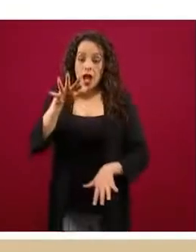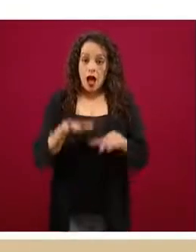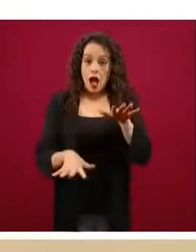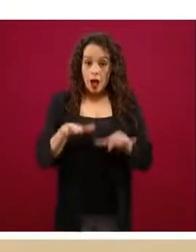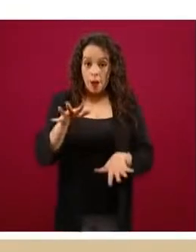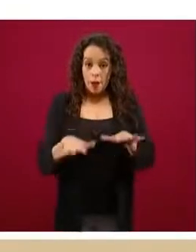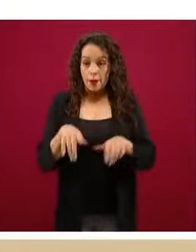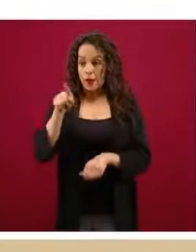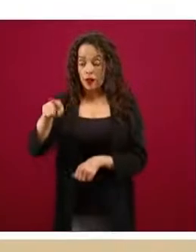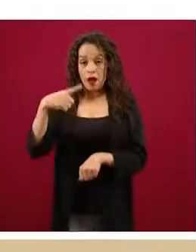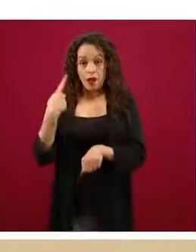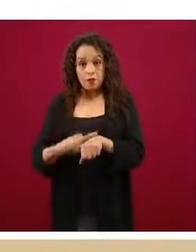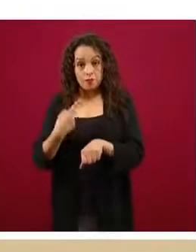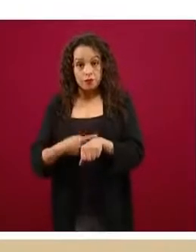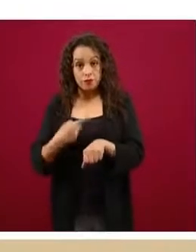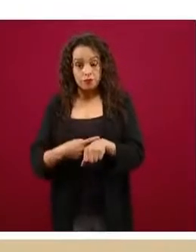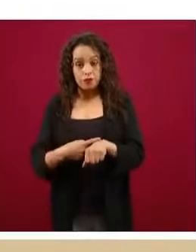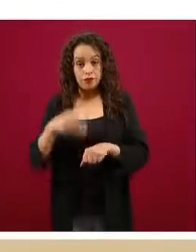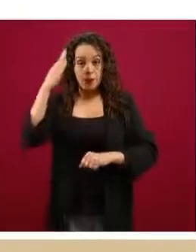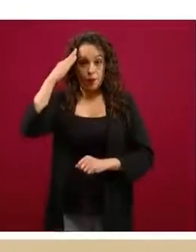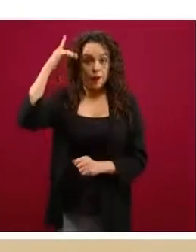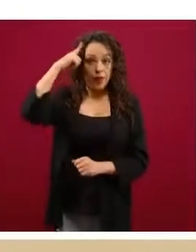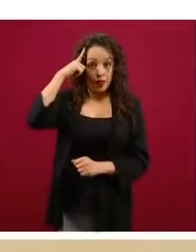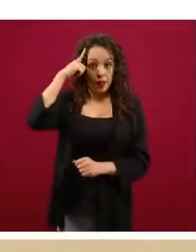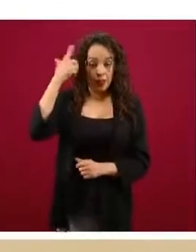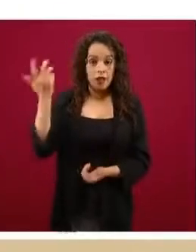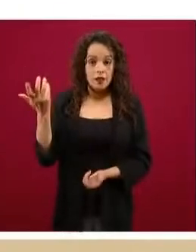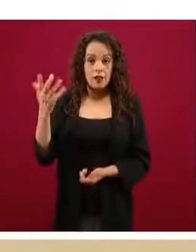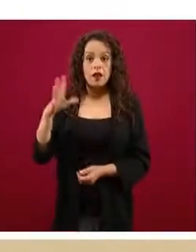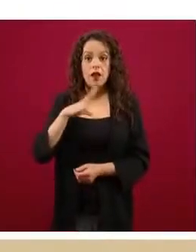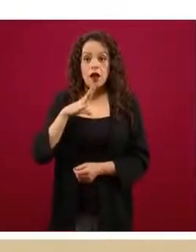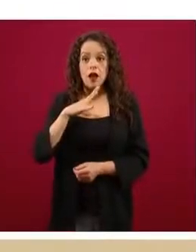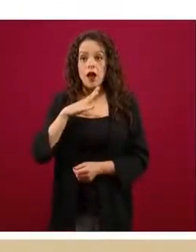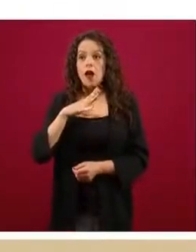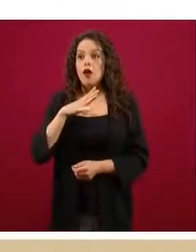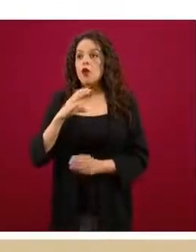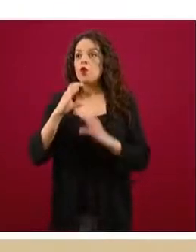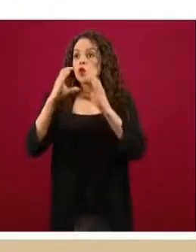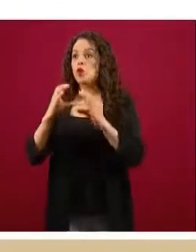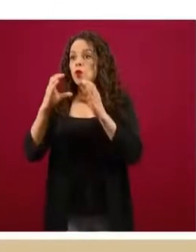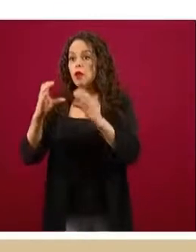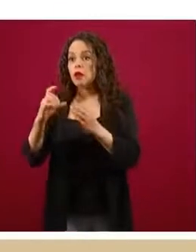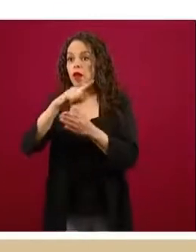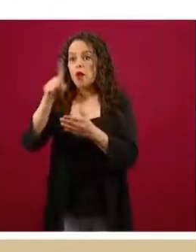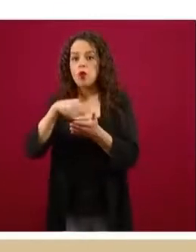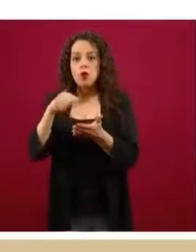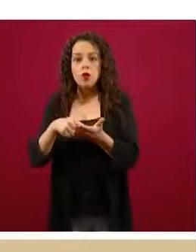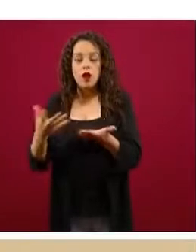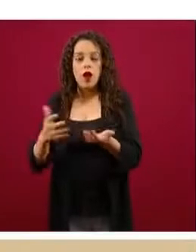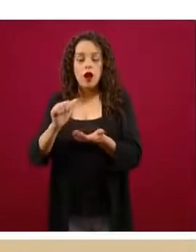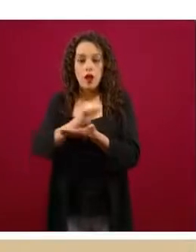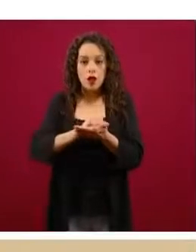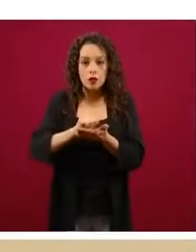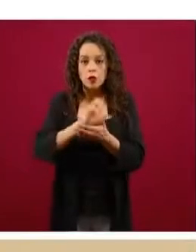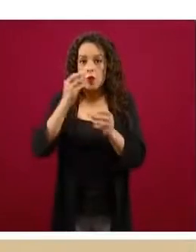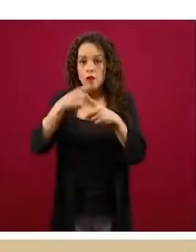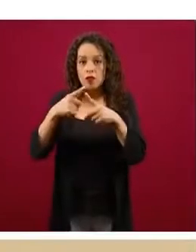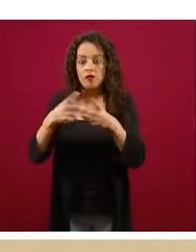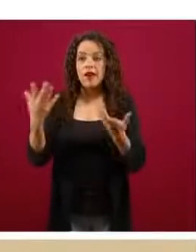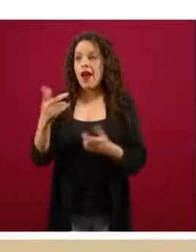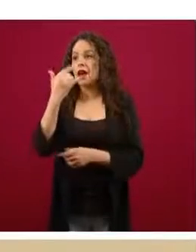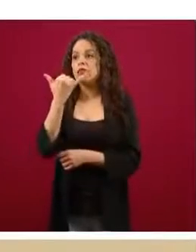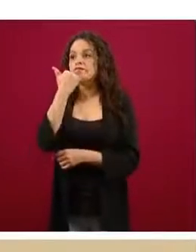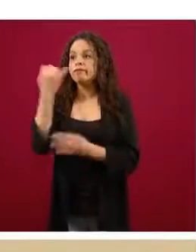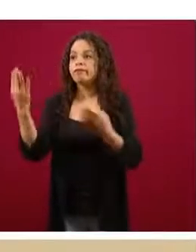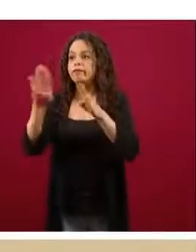algún padecimiento de demencia estuviera en alguna casa de cuidados prolongados y que ahora tenga que estar en casa,